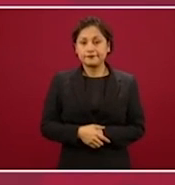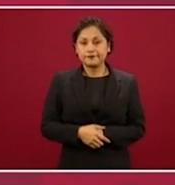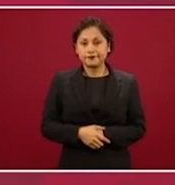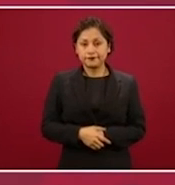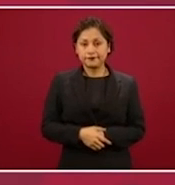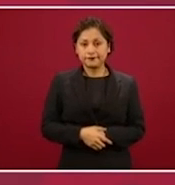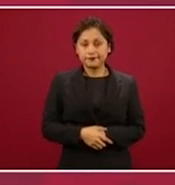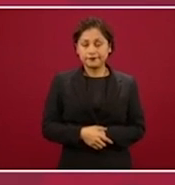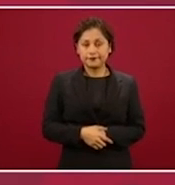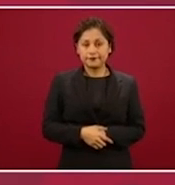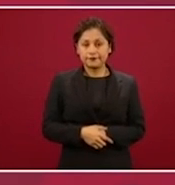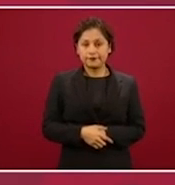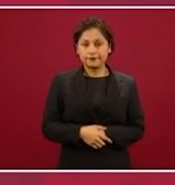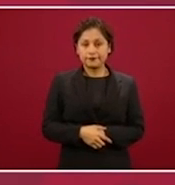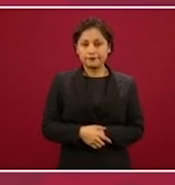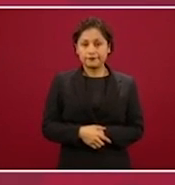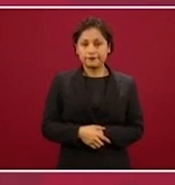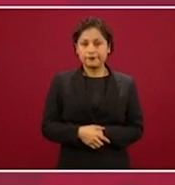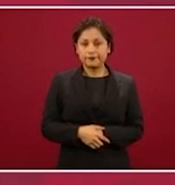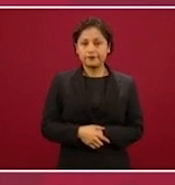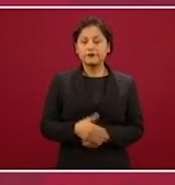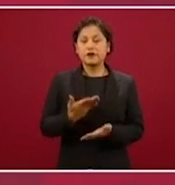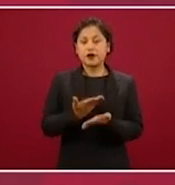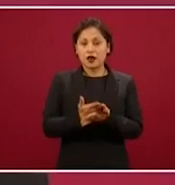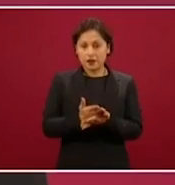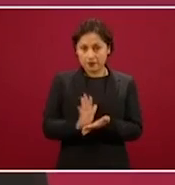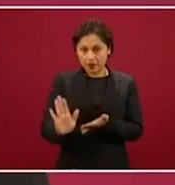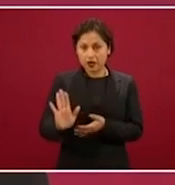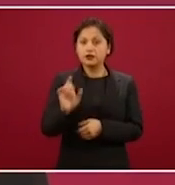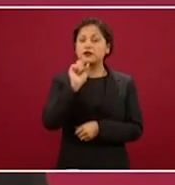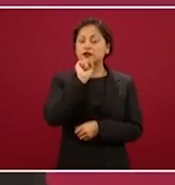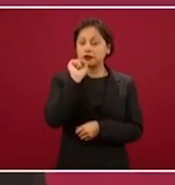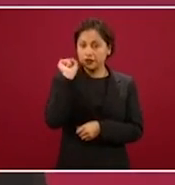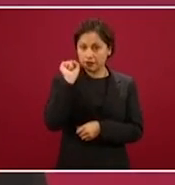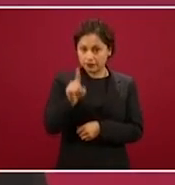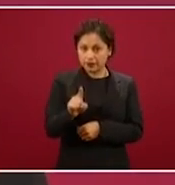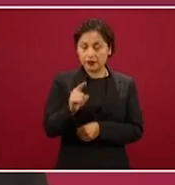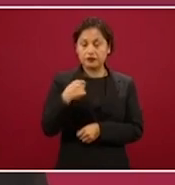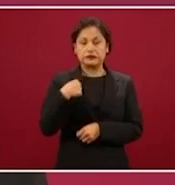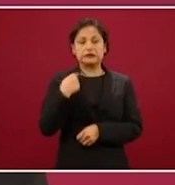tenían un trato preferencial,